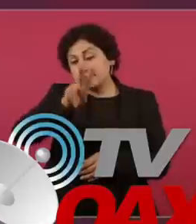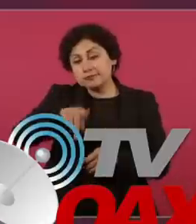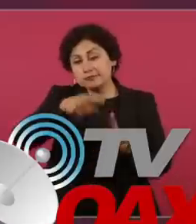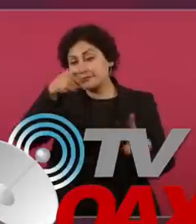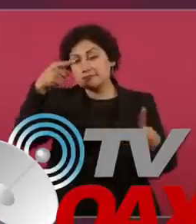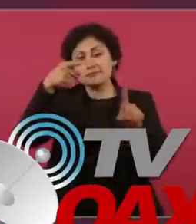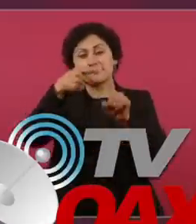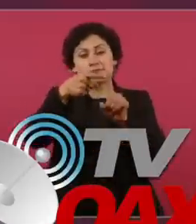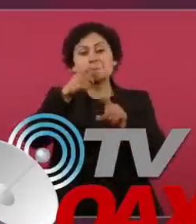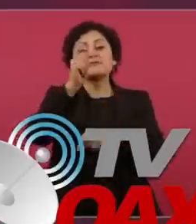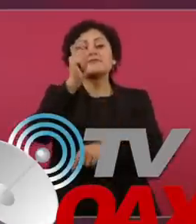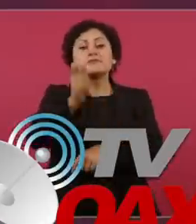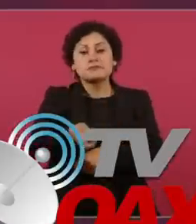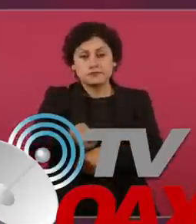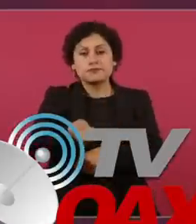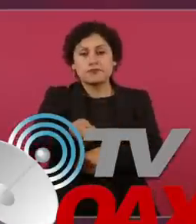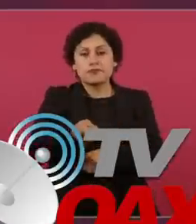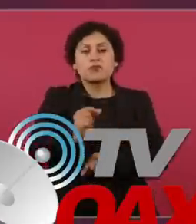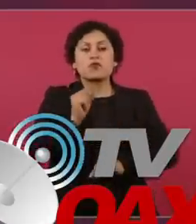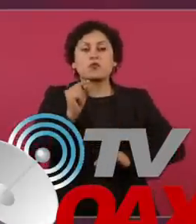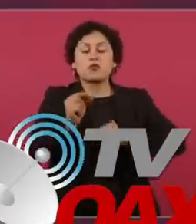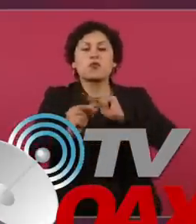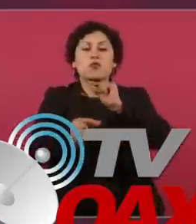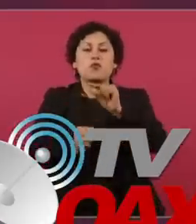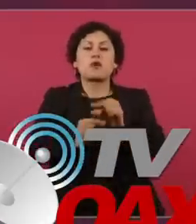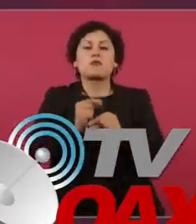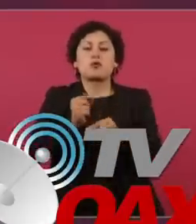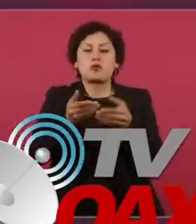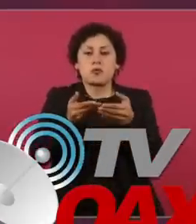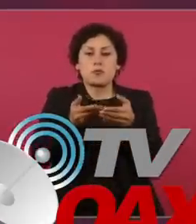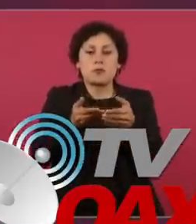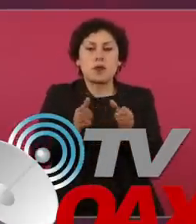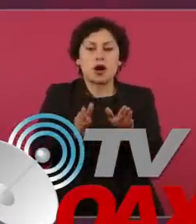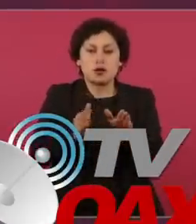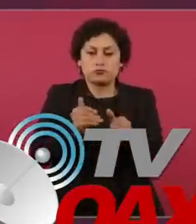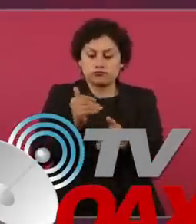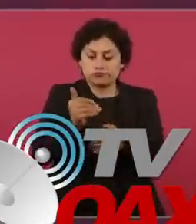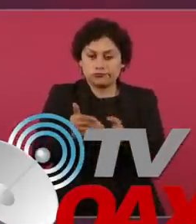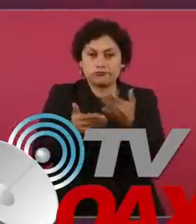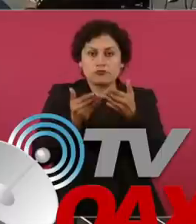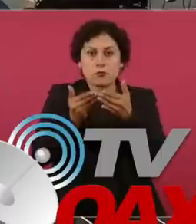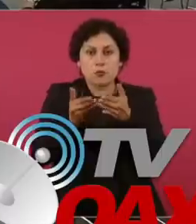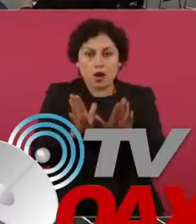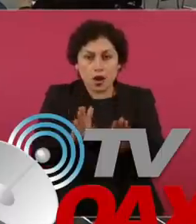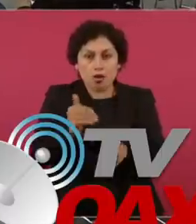ir abriendo camino, se hace camino al andar.